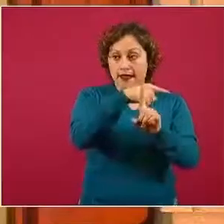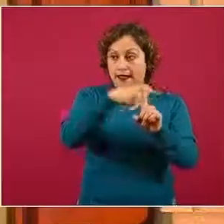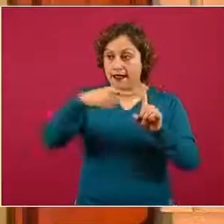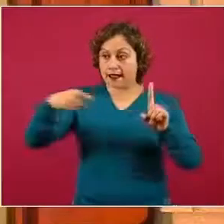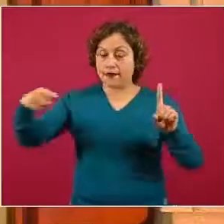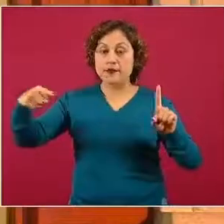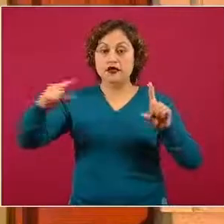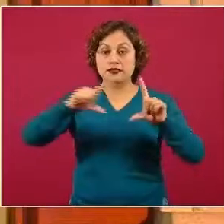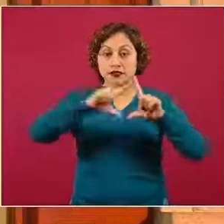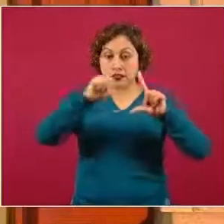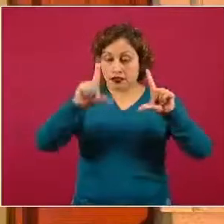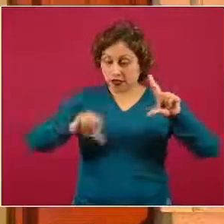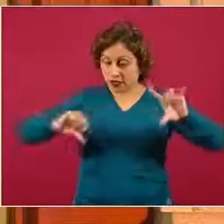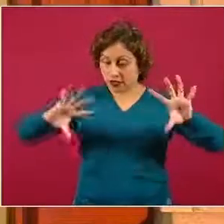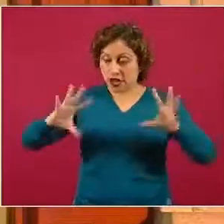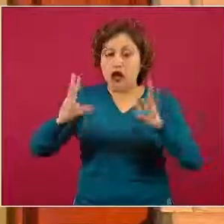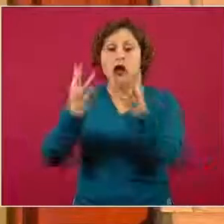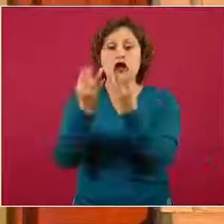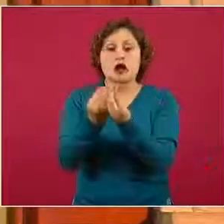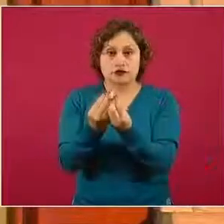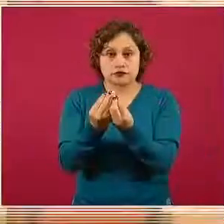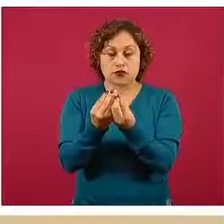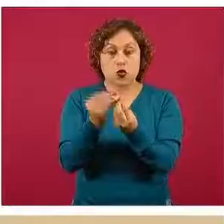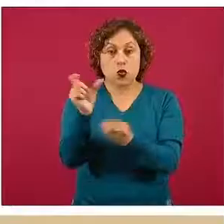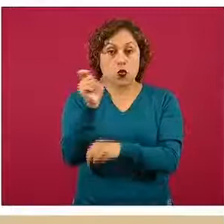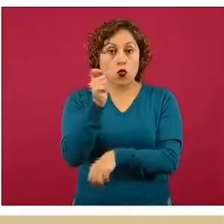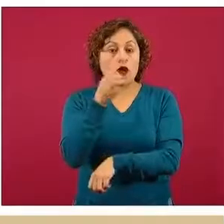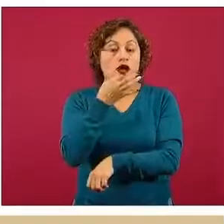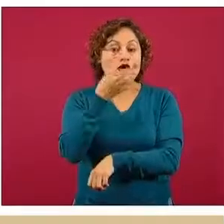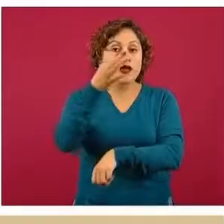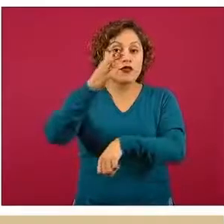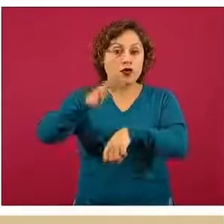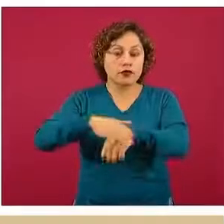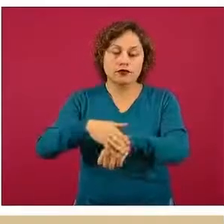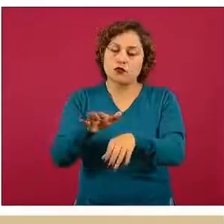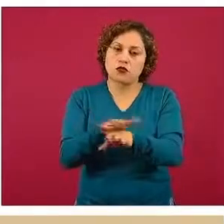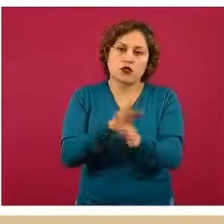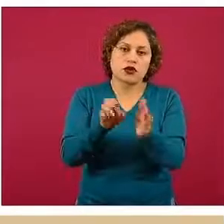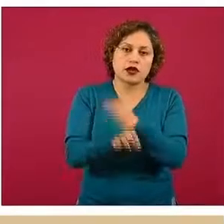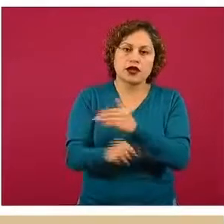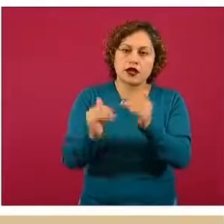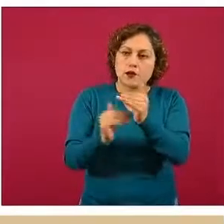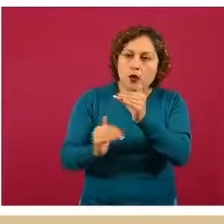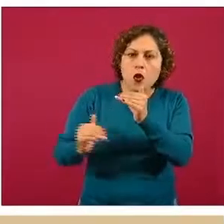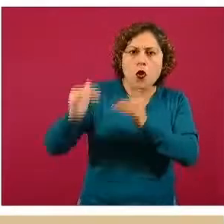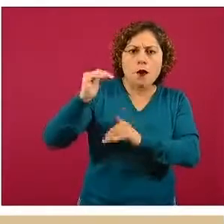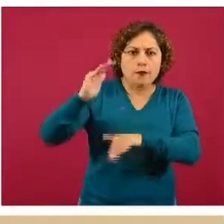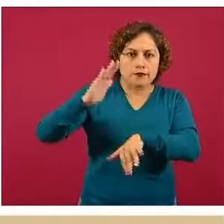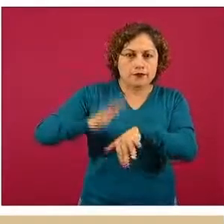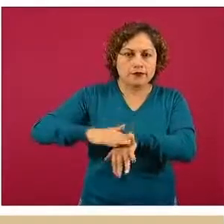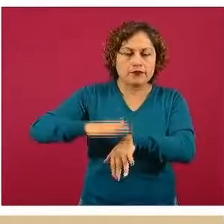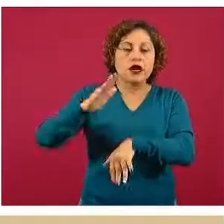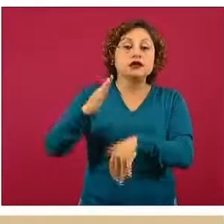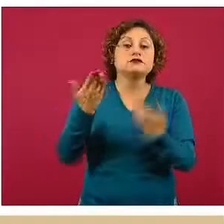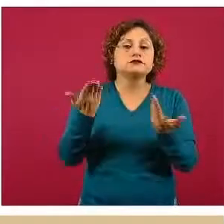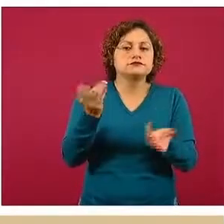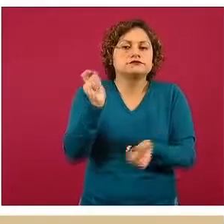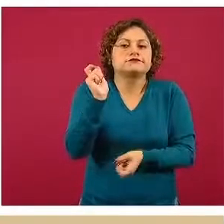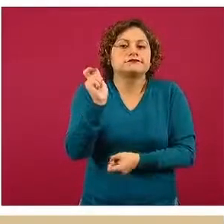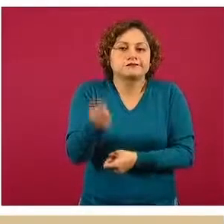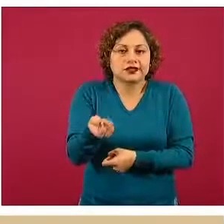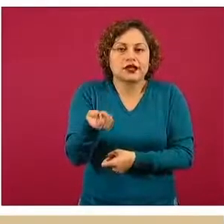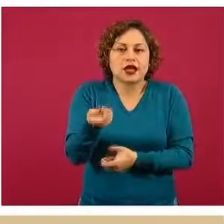la entidad, que cuando alcanzamos niveles de ocupación elevada, pues de seguro es probable que